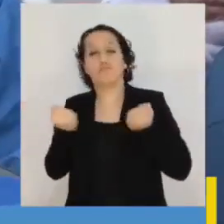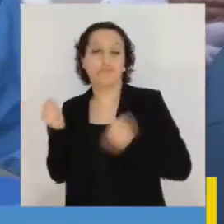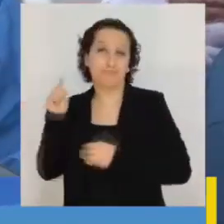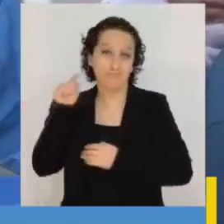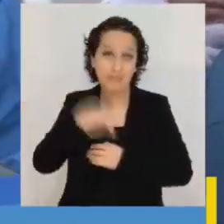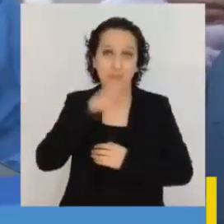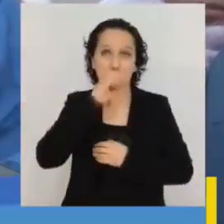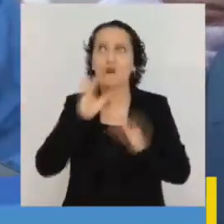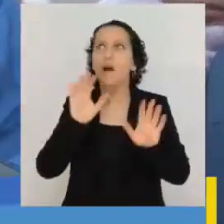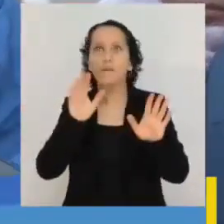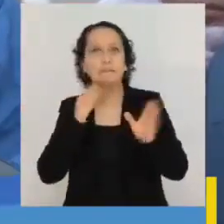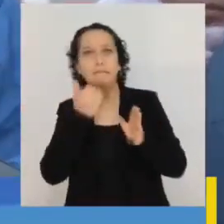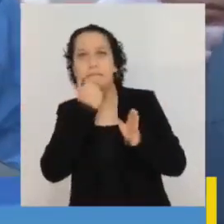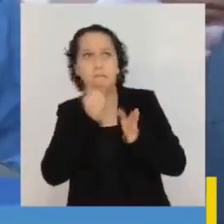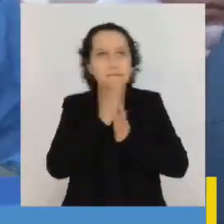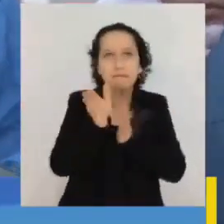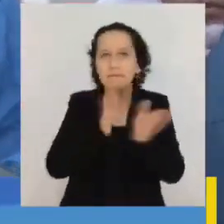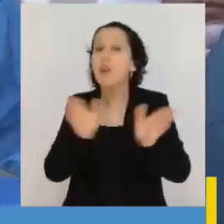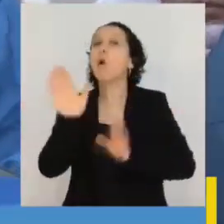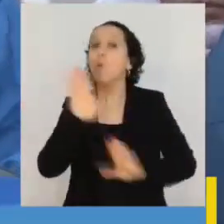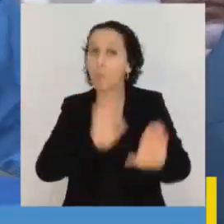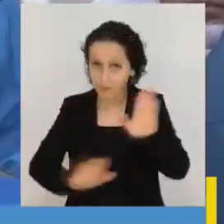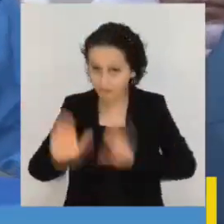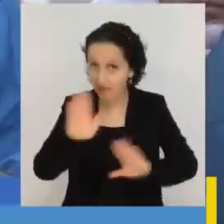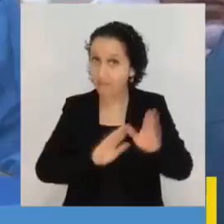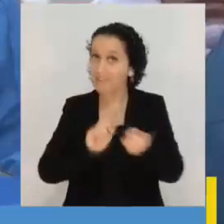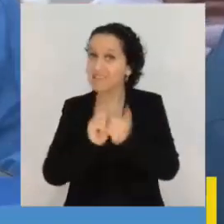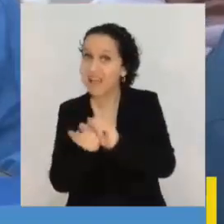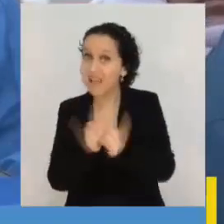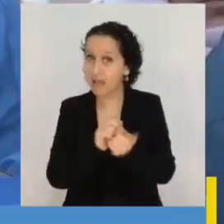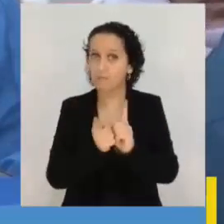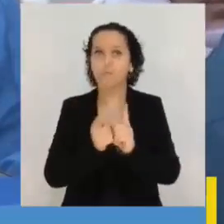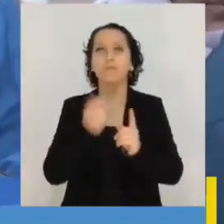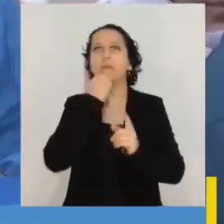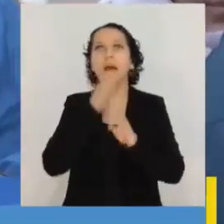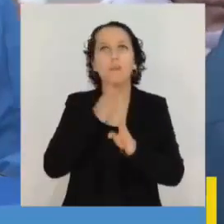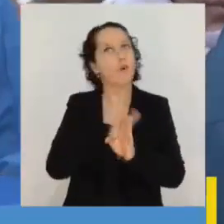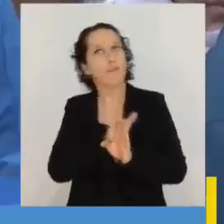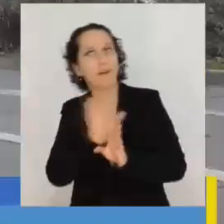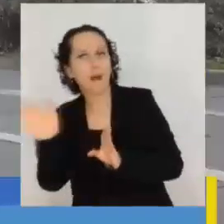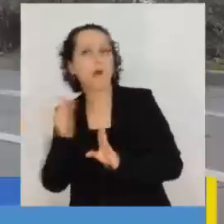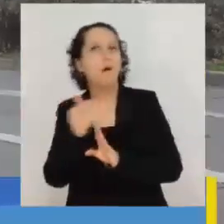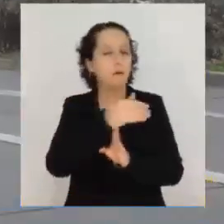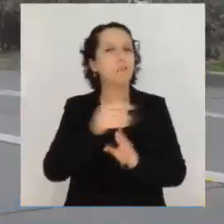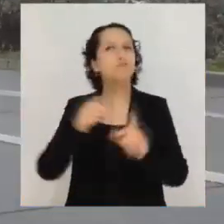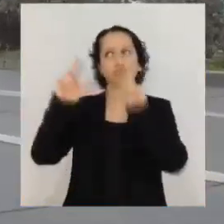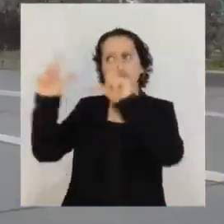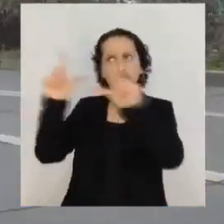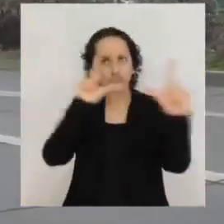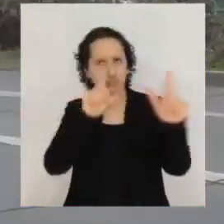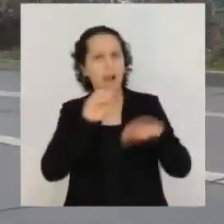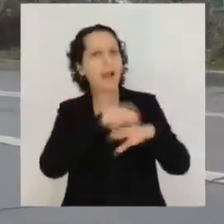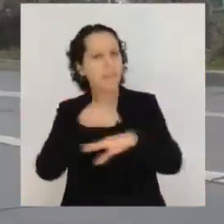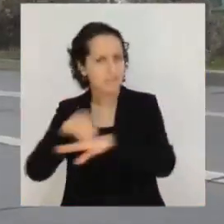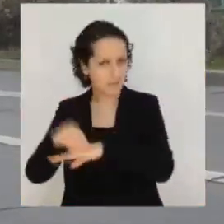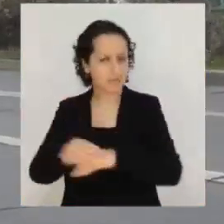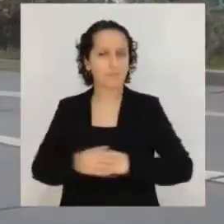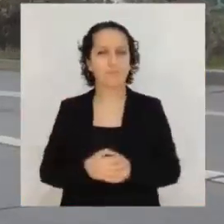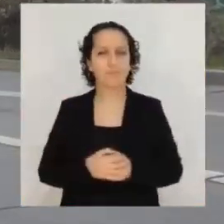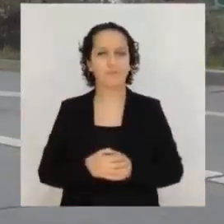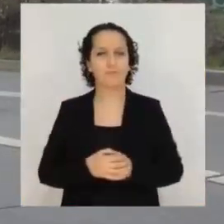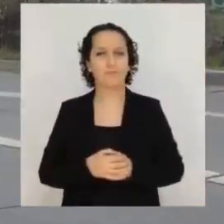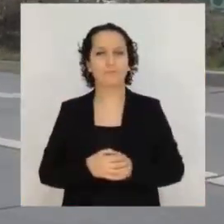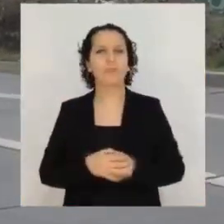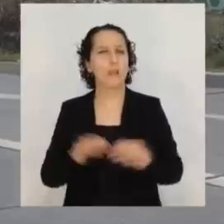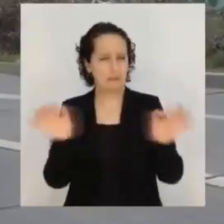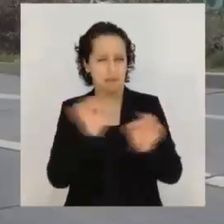incluso, cuando vienen entrando, para que tengan esos cuidados porque van a haber desvíos que van a estar señalados. En el detalle, los cambios son